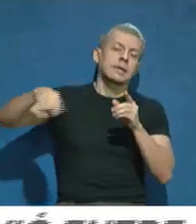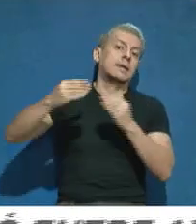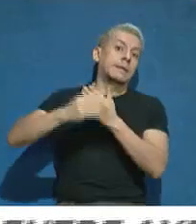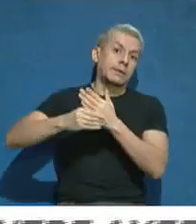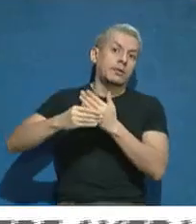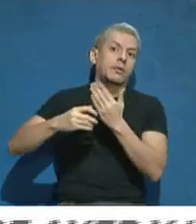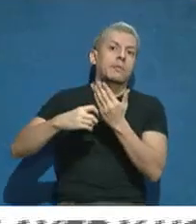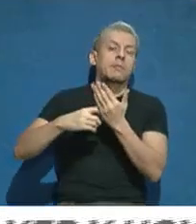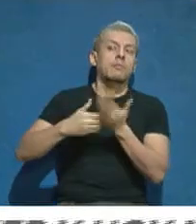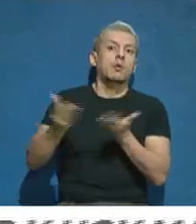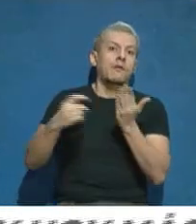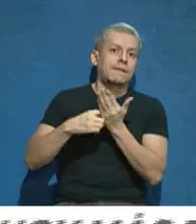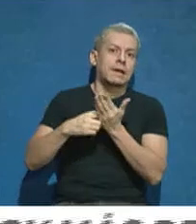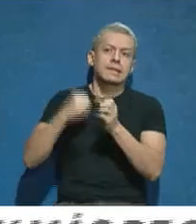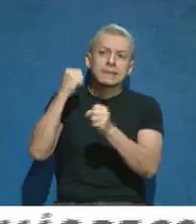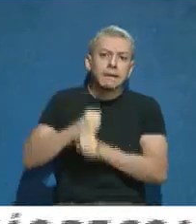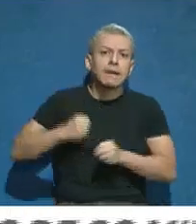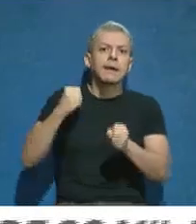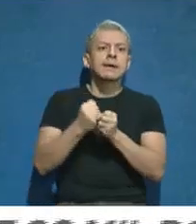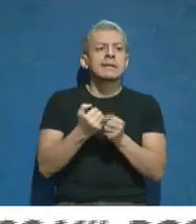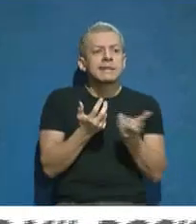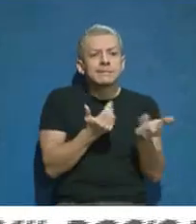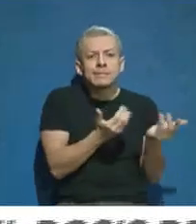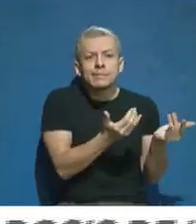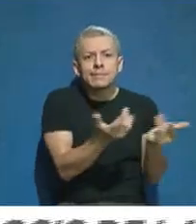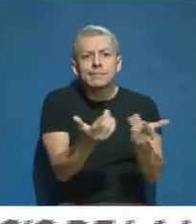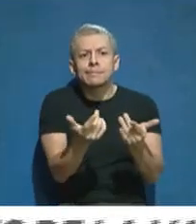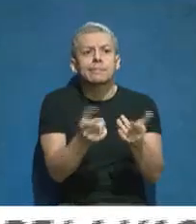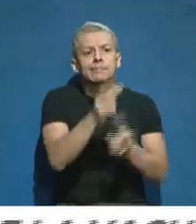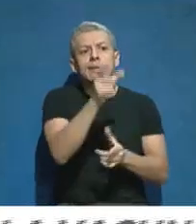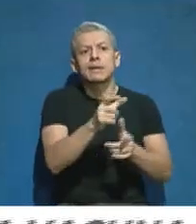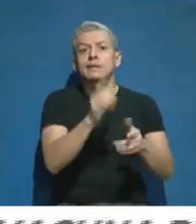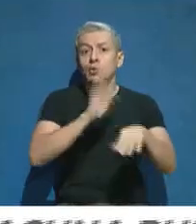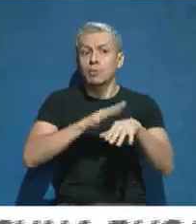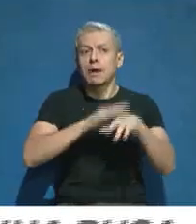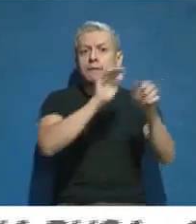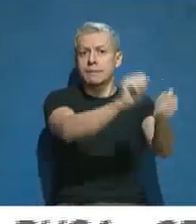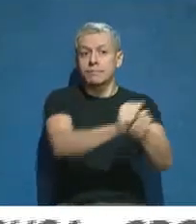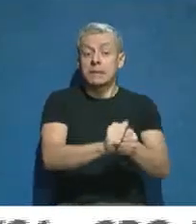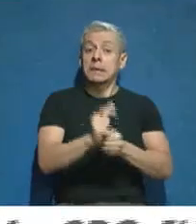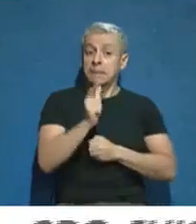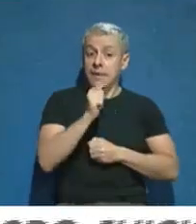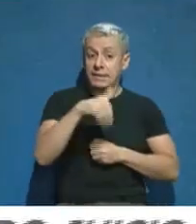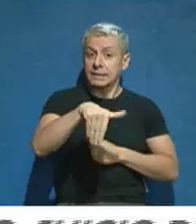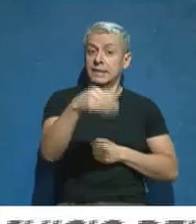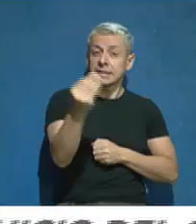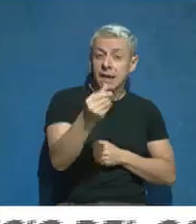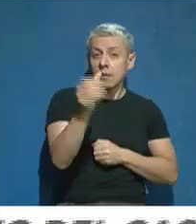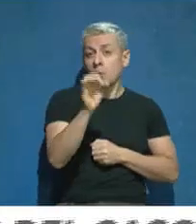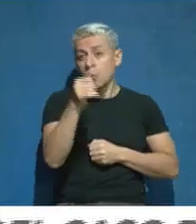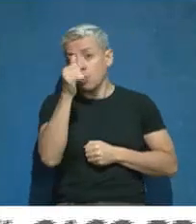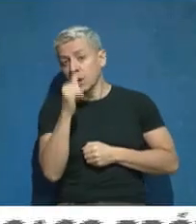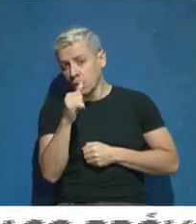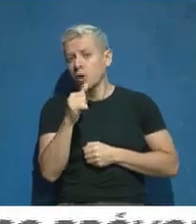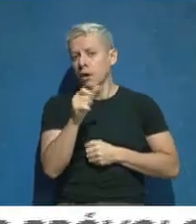Público Fiscal para tener más datos y poder lograr algunas detenciones que se estiman podrían darse el fin de semana. Es información a la que